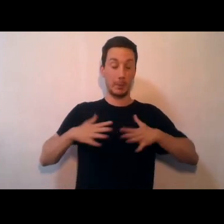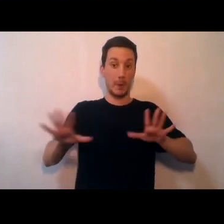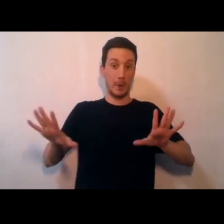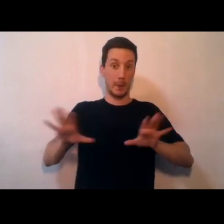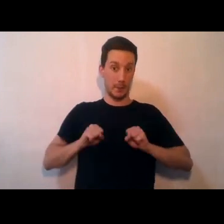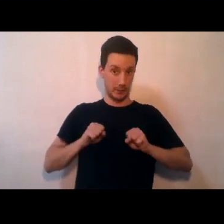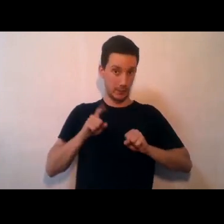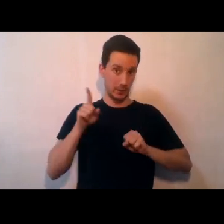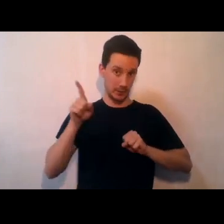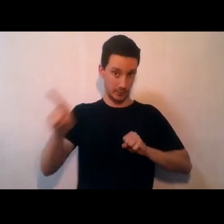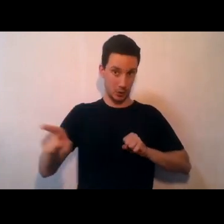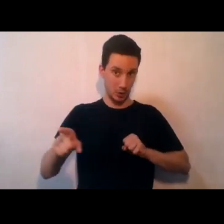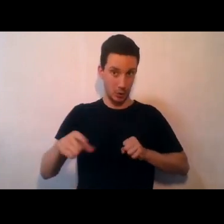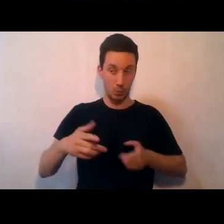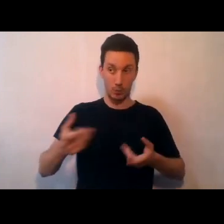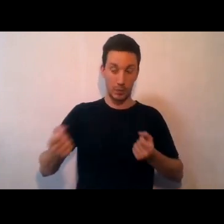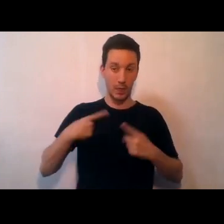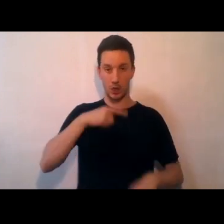para acabar, nada,